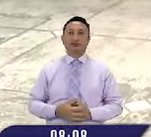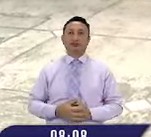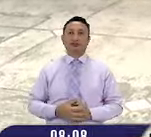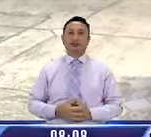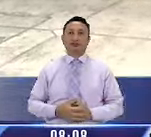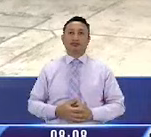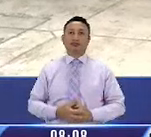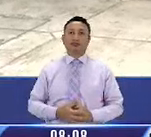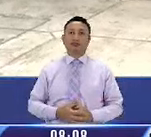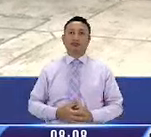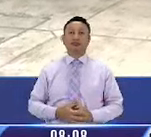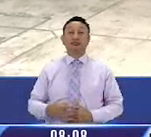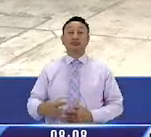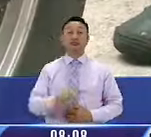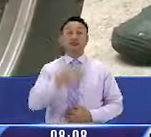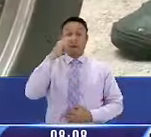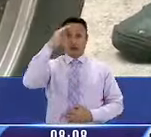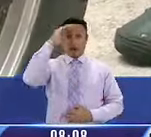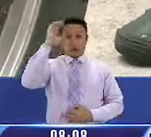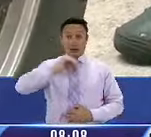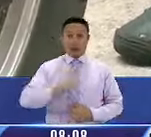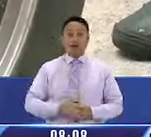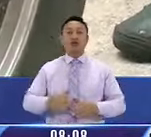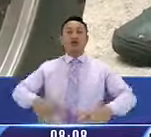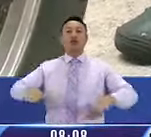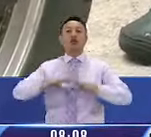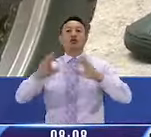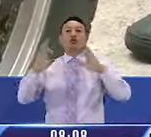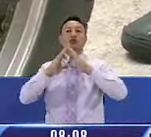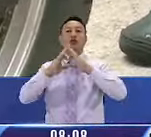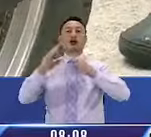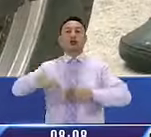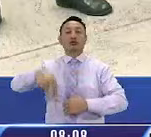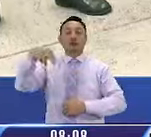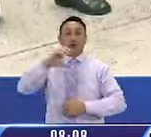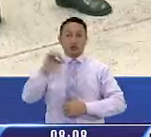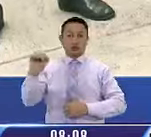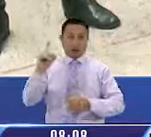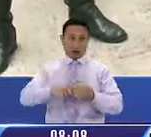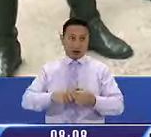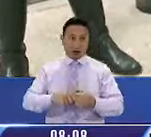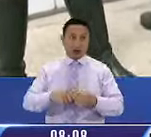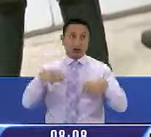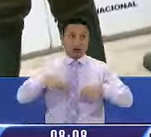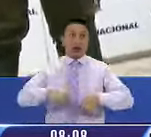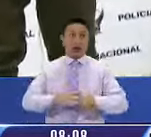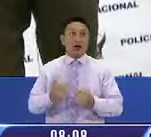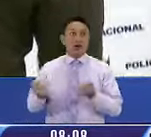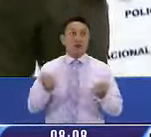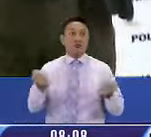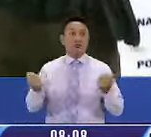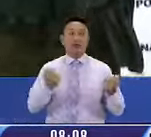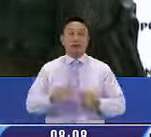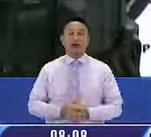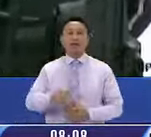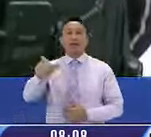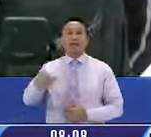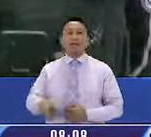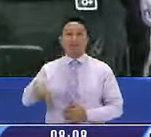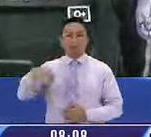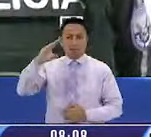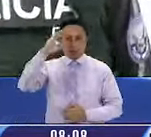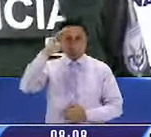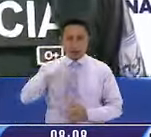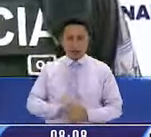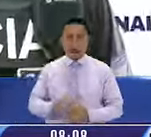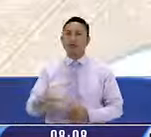Fue detenida por la Policía Nacional en el sector de Tumbaco, al nororiente de Quito. Mediante un operativo de control, personal de la policía